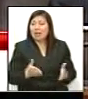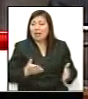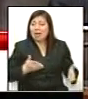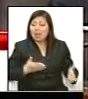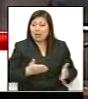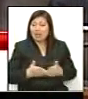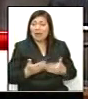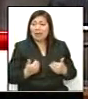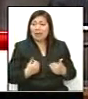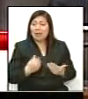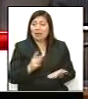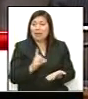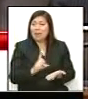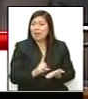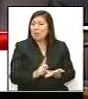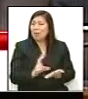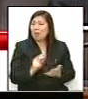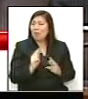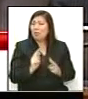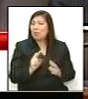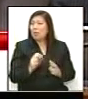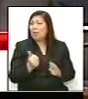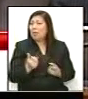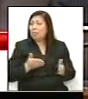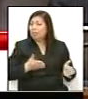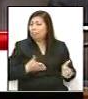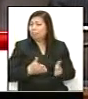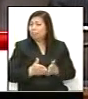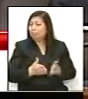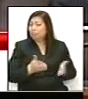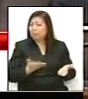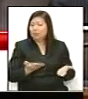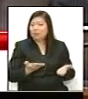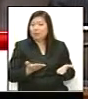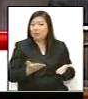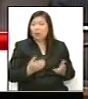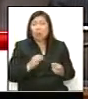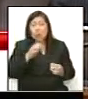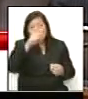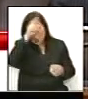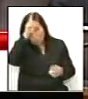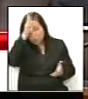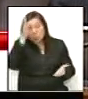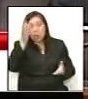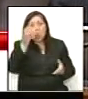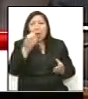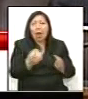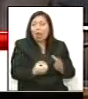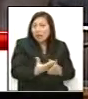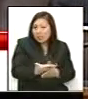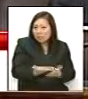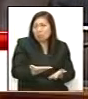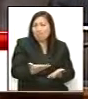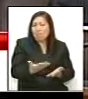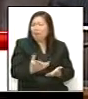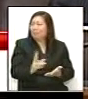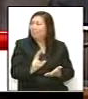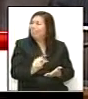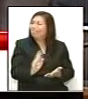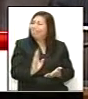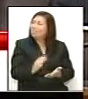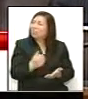que tiene Lima y no ver otras vías que existen en el Cusco, en Arequipa y en otros lugares. No me